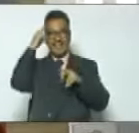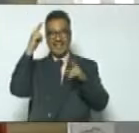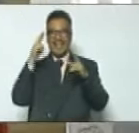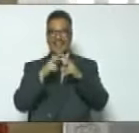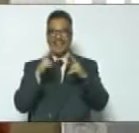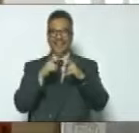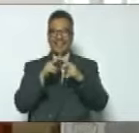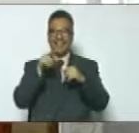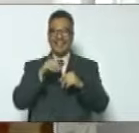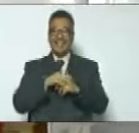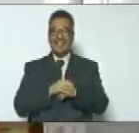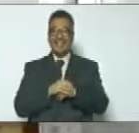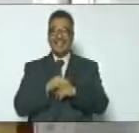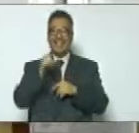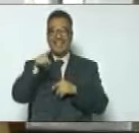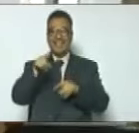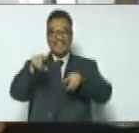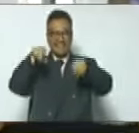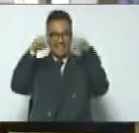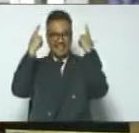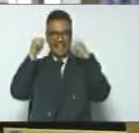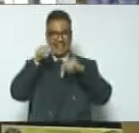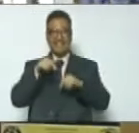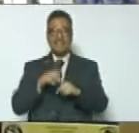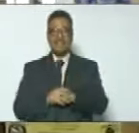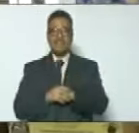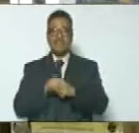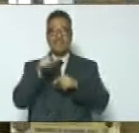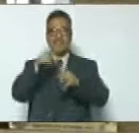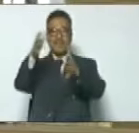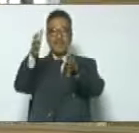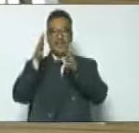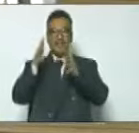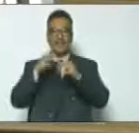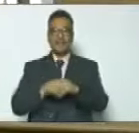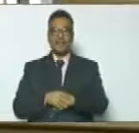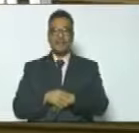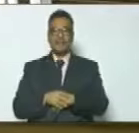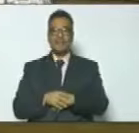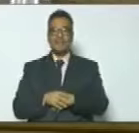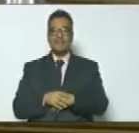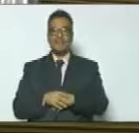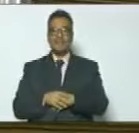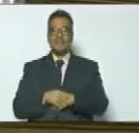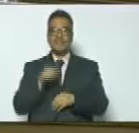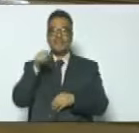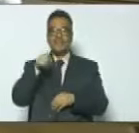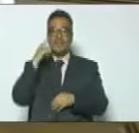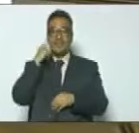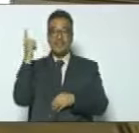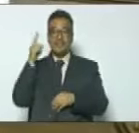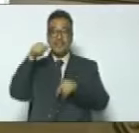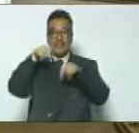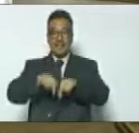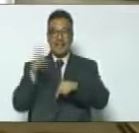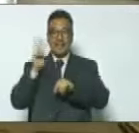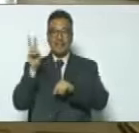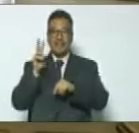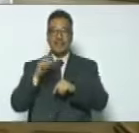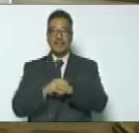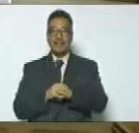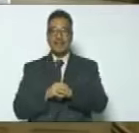reconocerle a los Tiburones de la Guaira quedar campeones. Pero ese era campeones aquí en